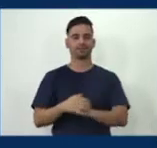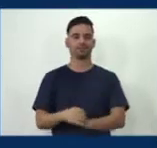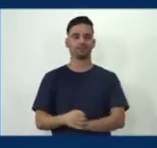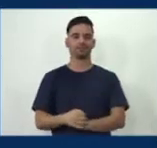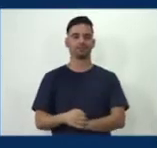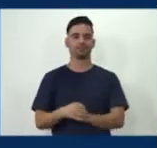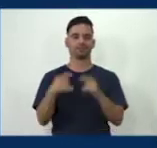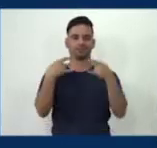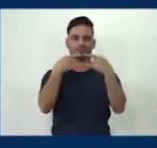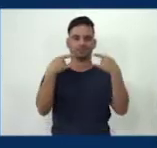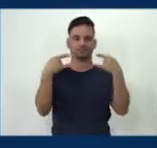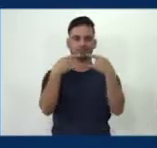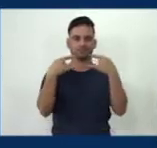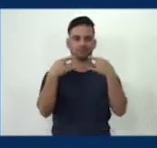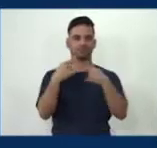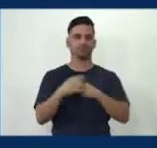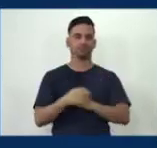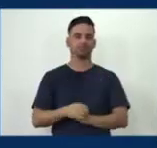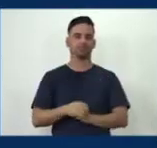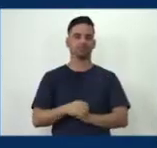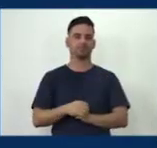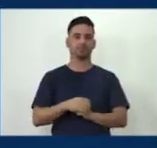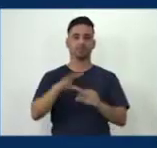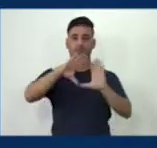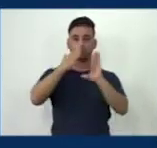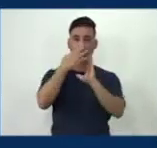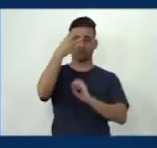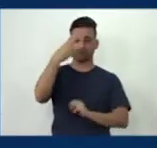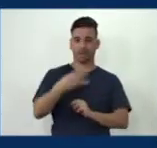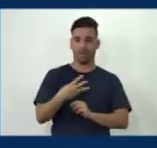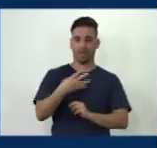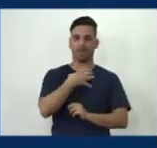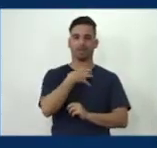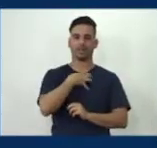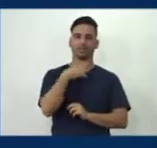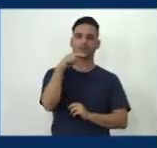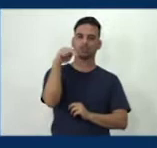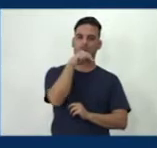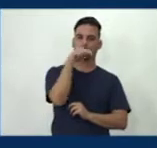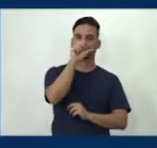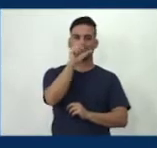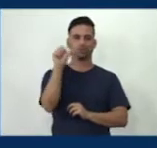que también hace referencia al polo norte magnético y al polo sur.